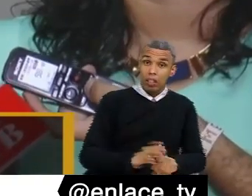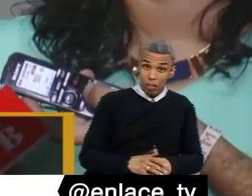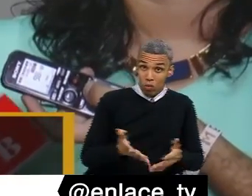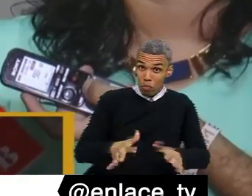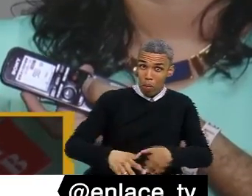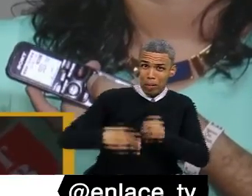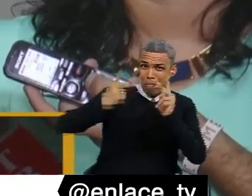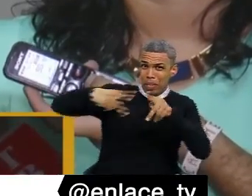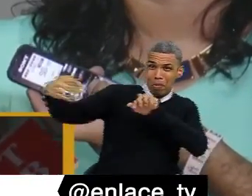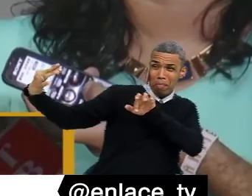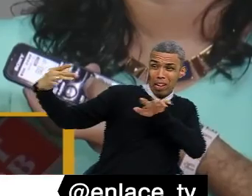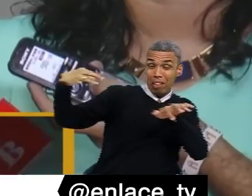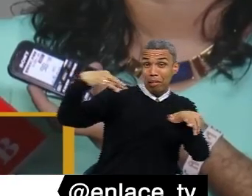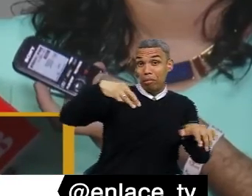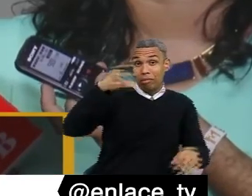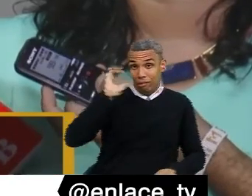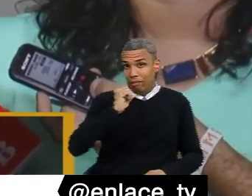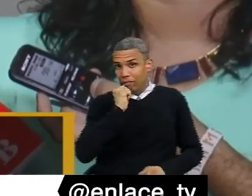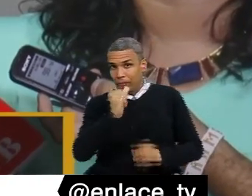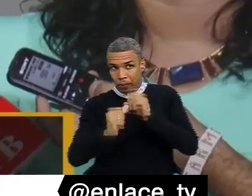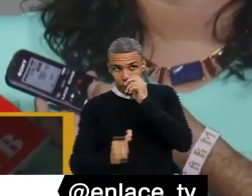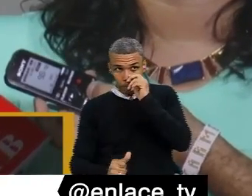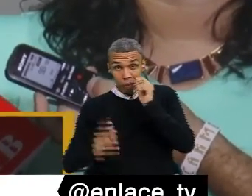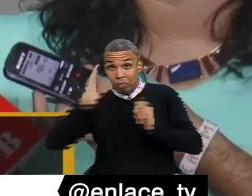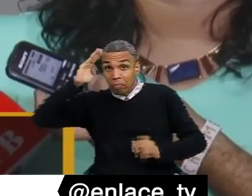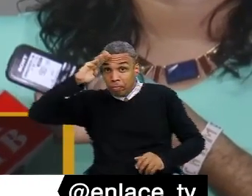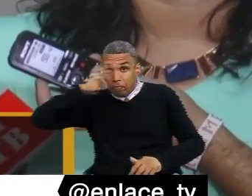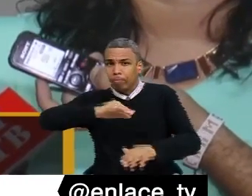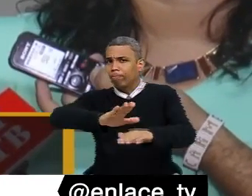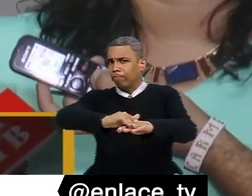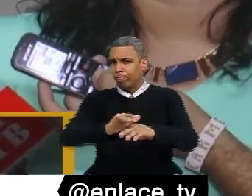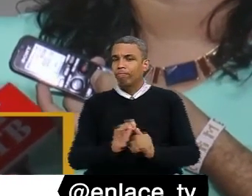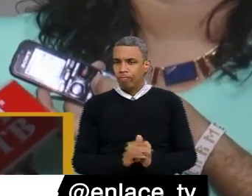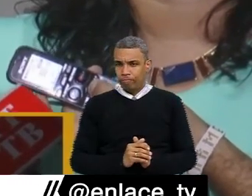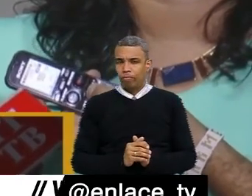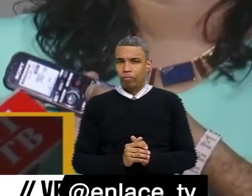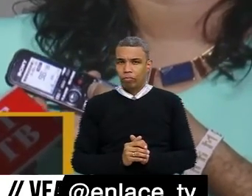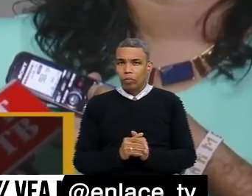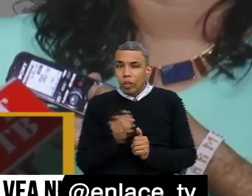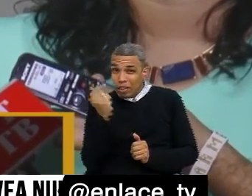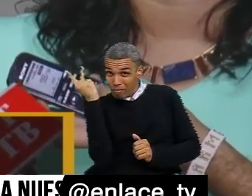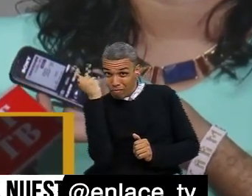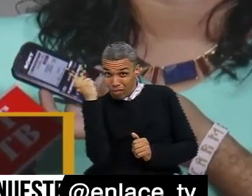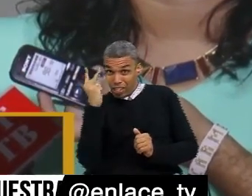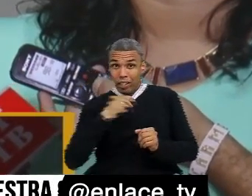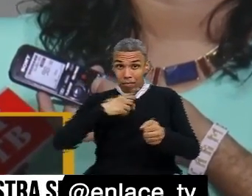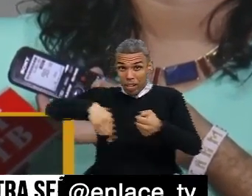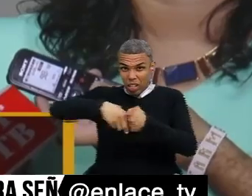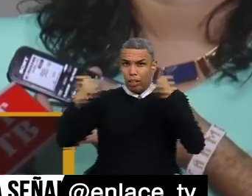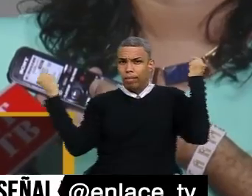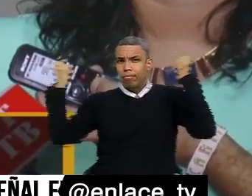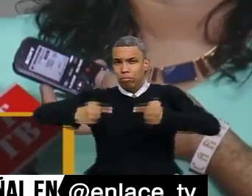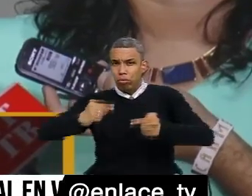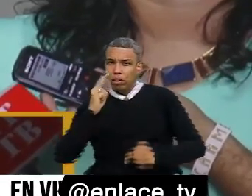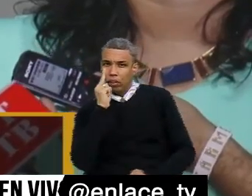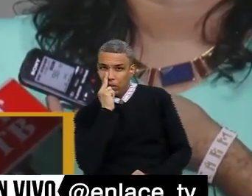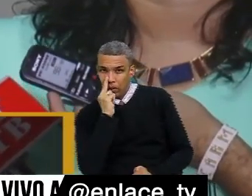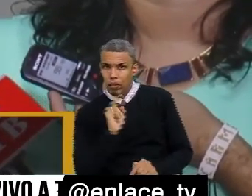a la ciudadanía que la Policía Nacional, para garantizar pues el orden en la